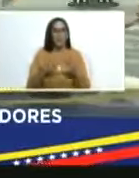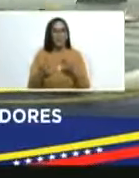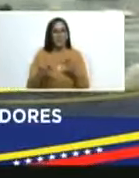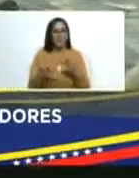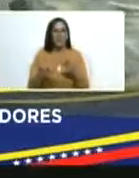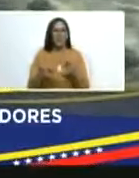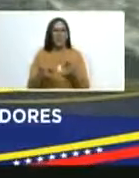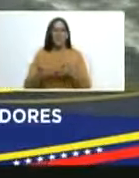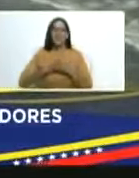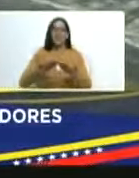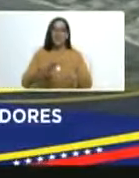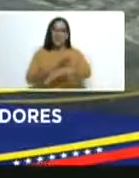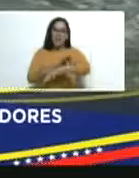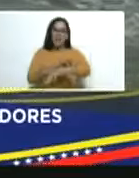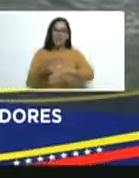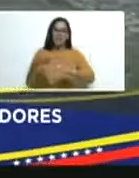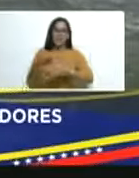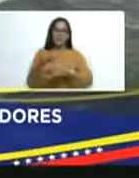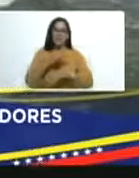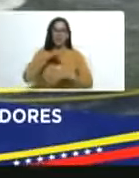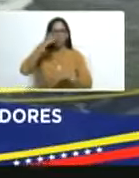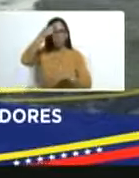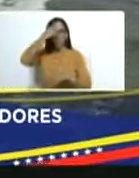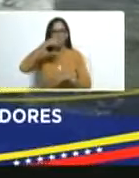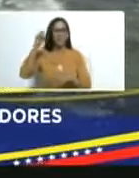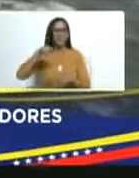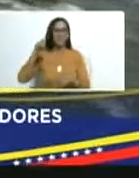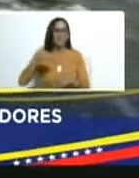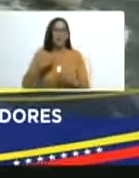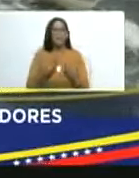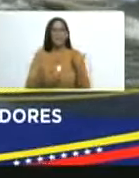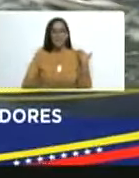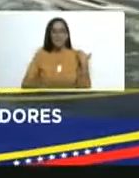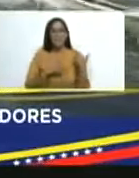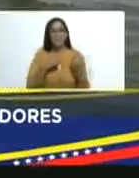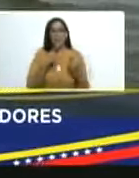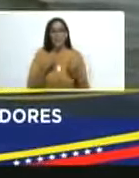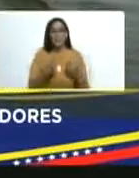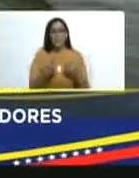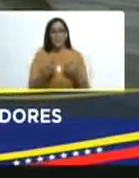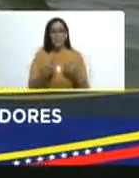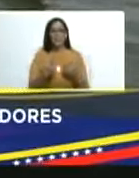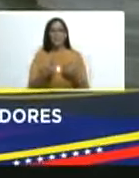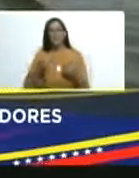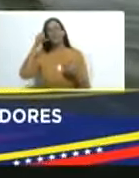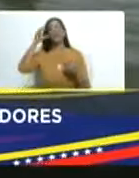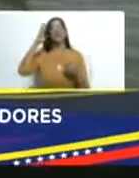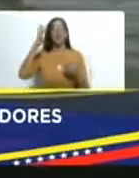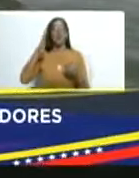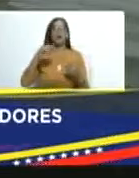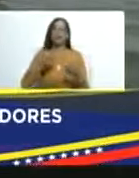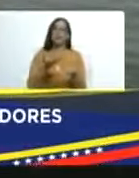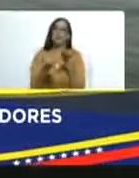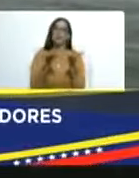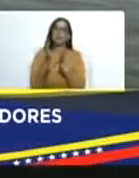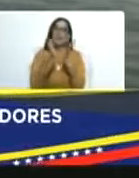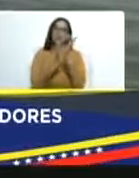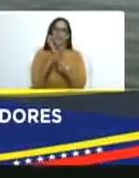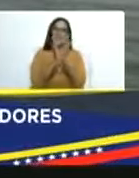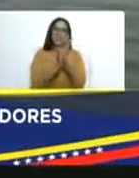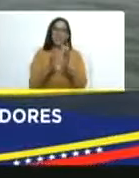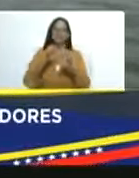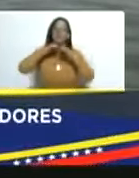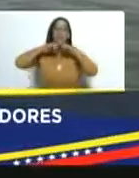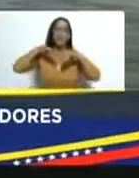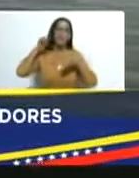darle la proteína que nuestro pueblo necesita. Presidente, quiero decirle que el Dios a quien yo le sirvo, Jesucristo el Grande, te